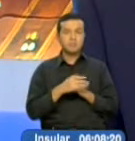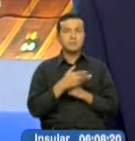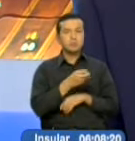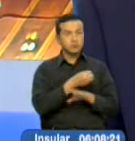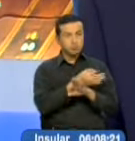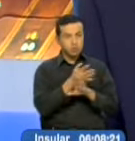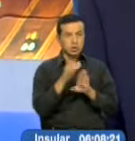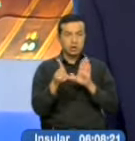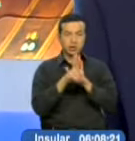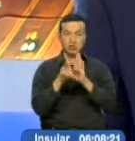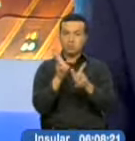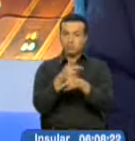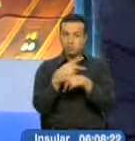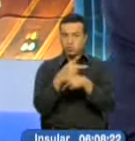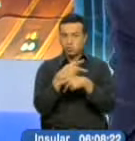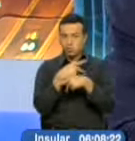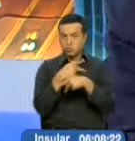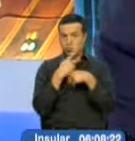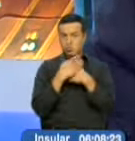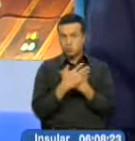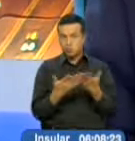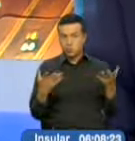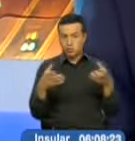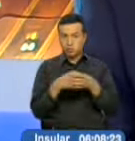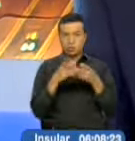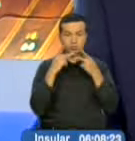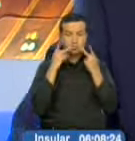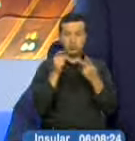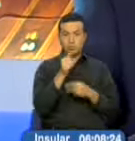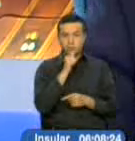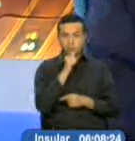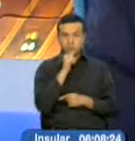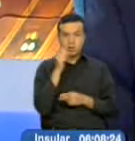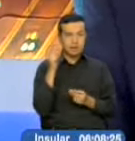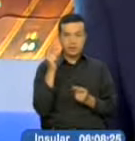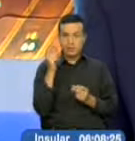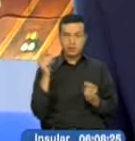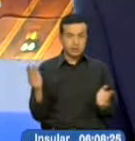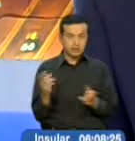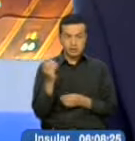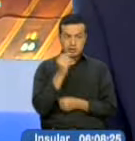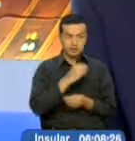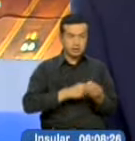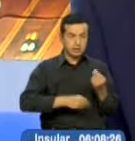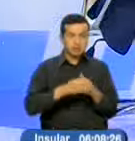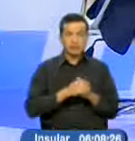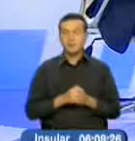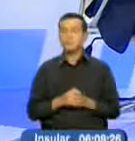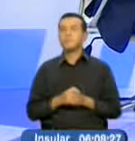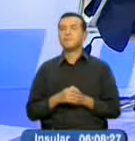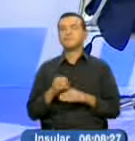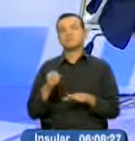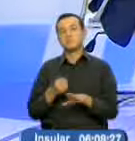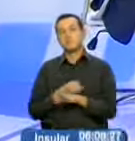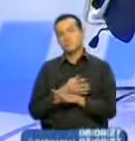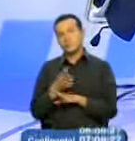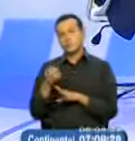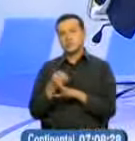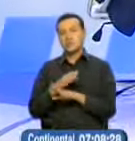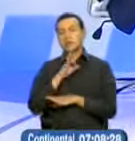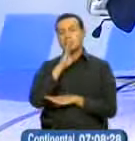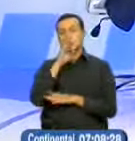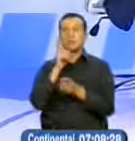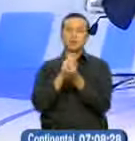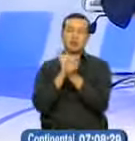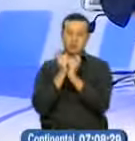el Código de la Producción y esta asociación pública-privada para acelerar esa inversión? Bueno, yo lo que recomendaría es siempre hacer